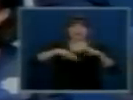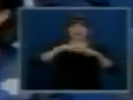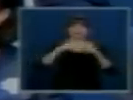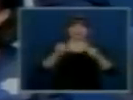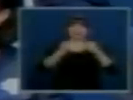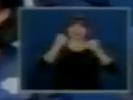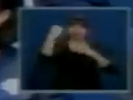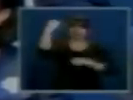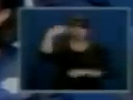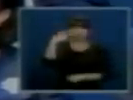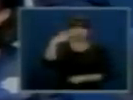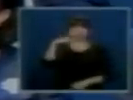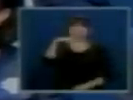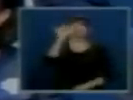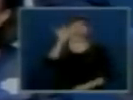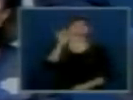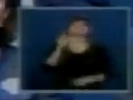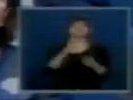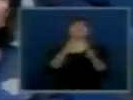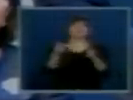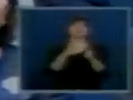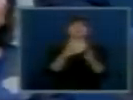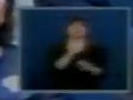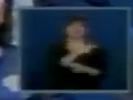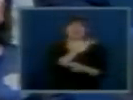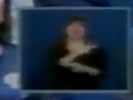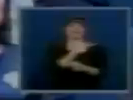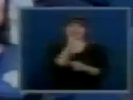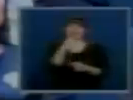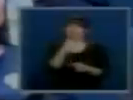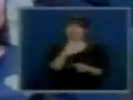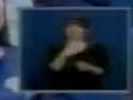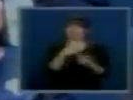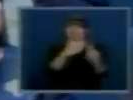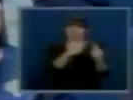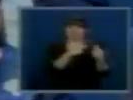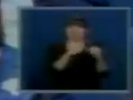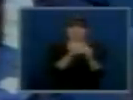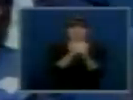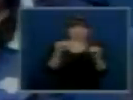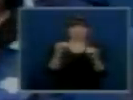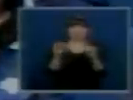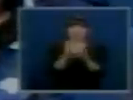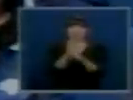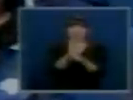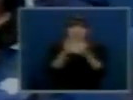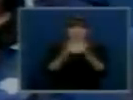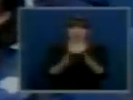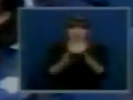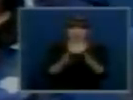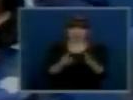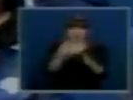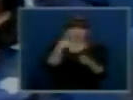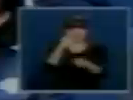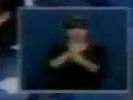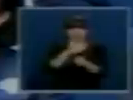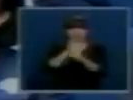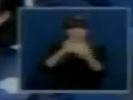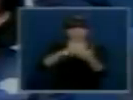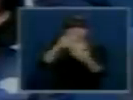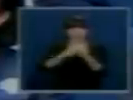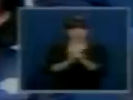Luz descubrimos puestos de jefaturas que no tenían a cargo suyo ni un solo funcionario para ejecutar programa